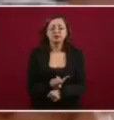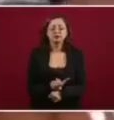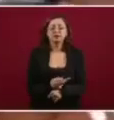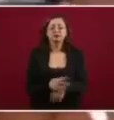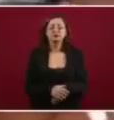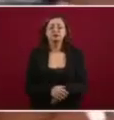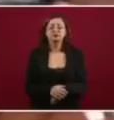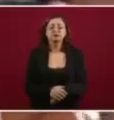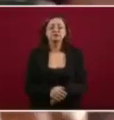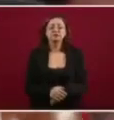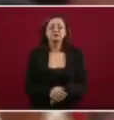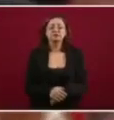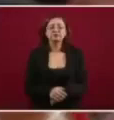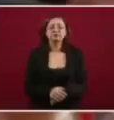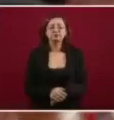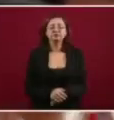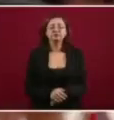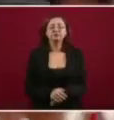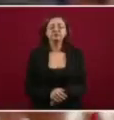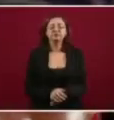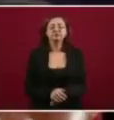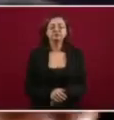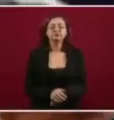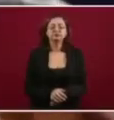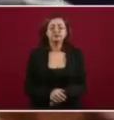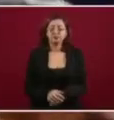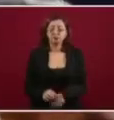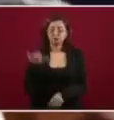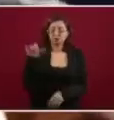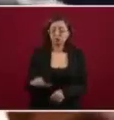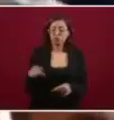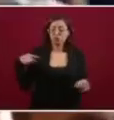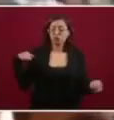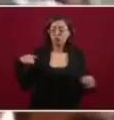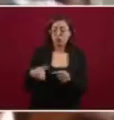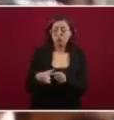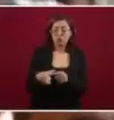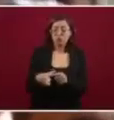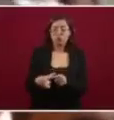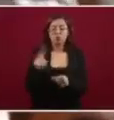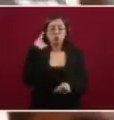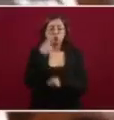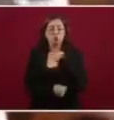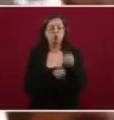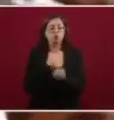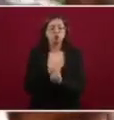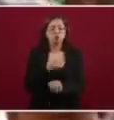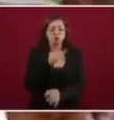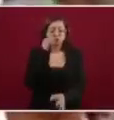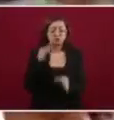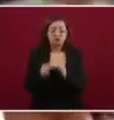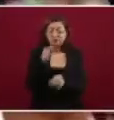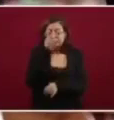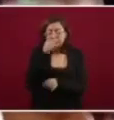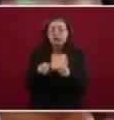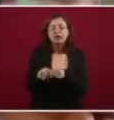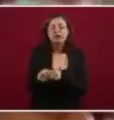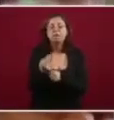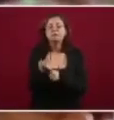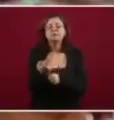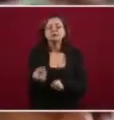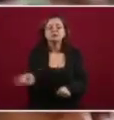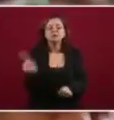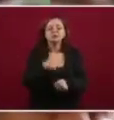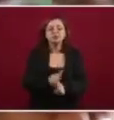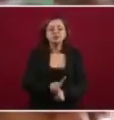25 días de cumplirse un año de su actual administración, ¿tiene usted registro si se ha